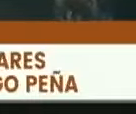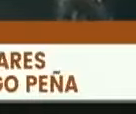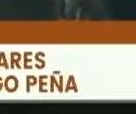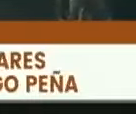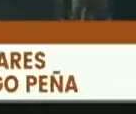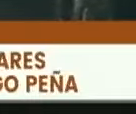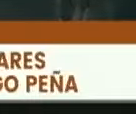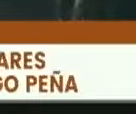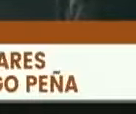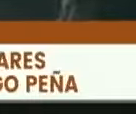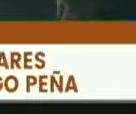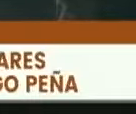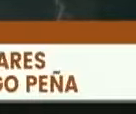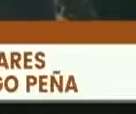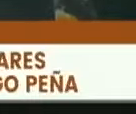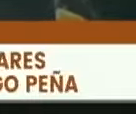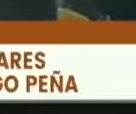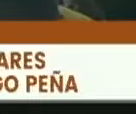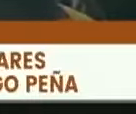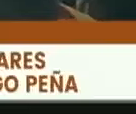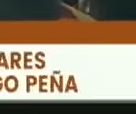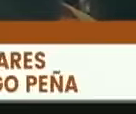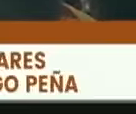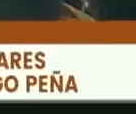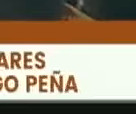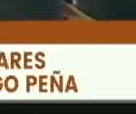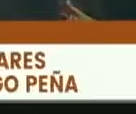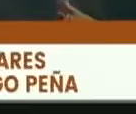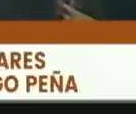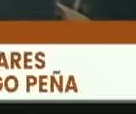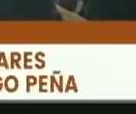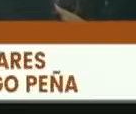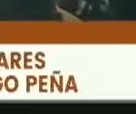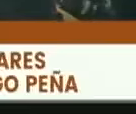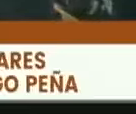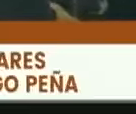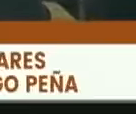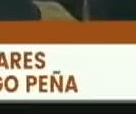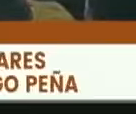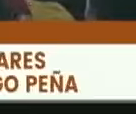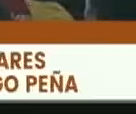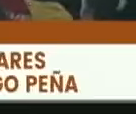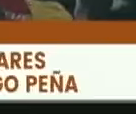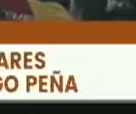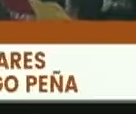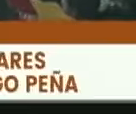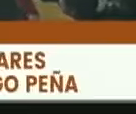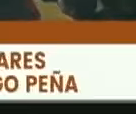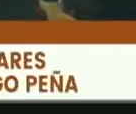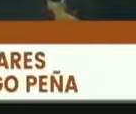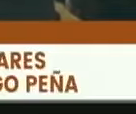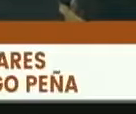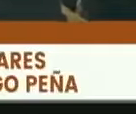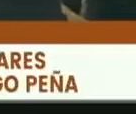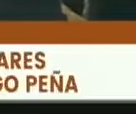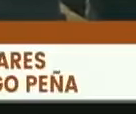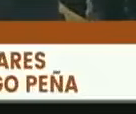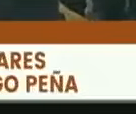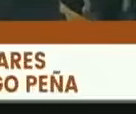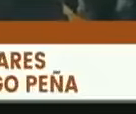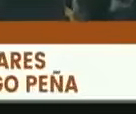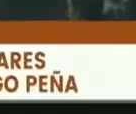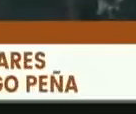Para defender la puerta, es decir, la tierra misma. De